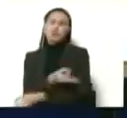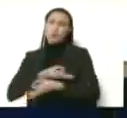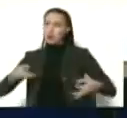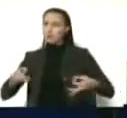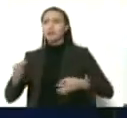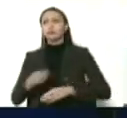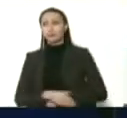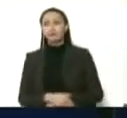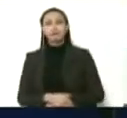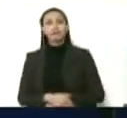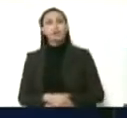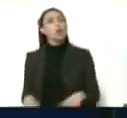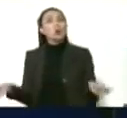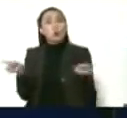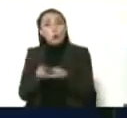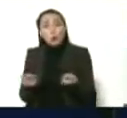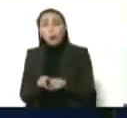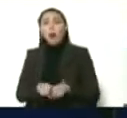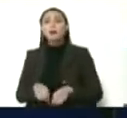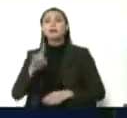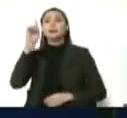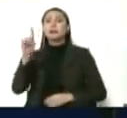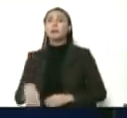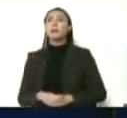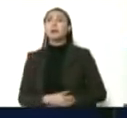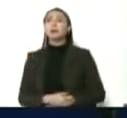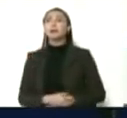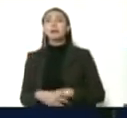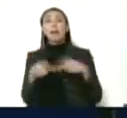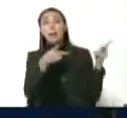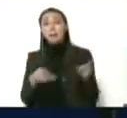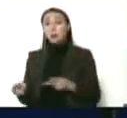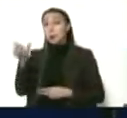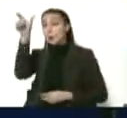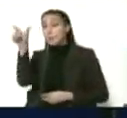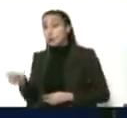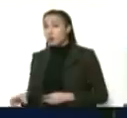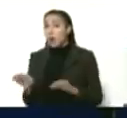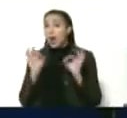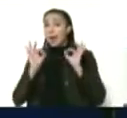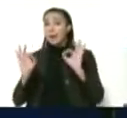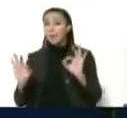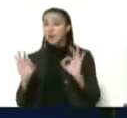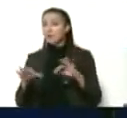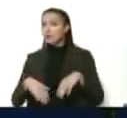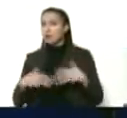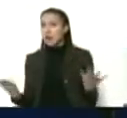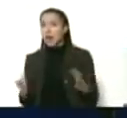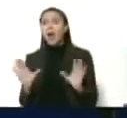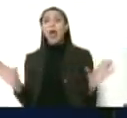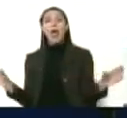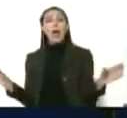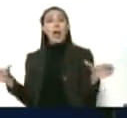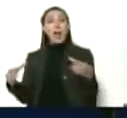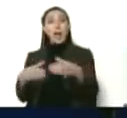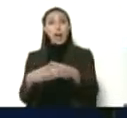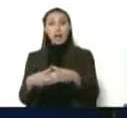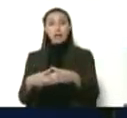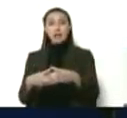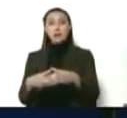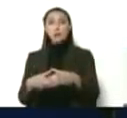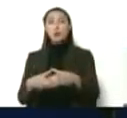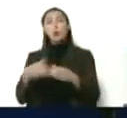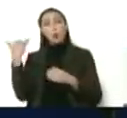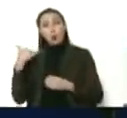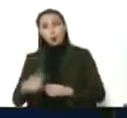Excelente. Igualmente, tenemos como invitado especial a un equipo de